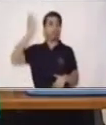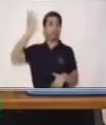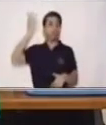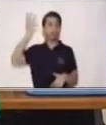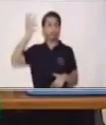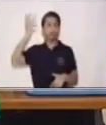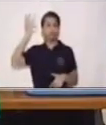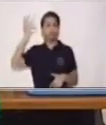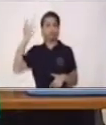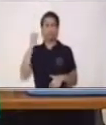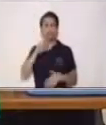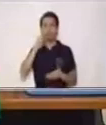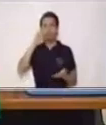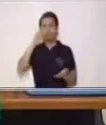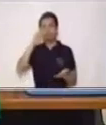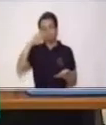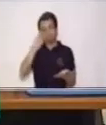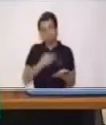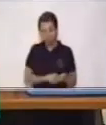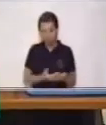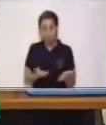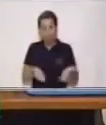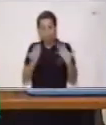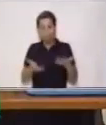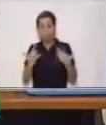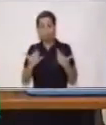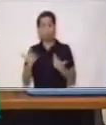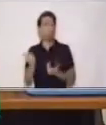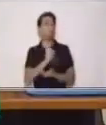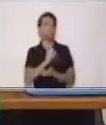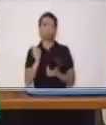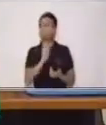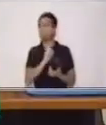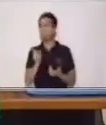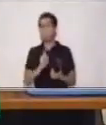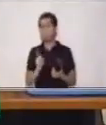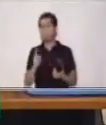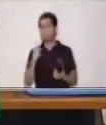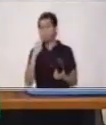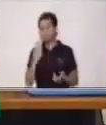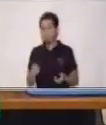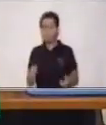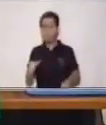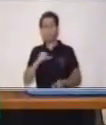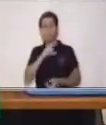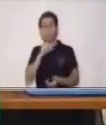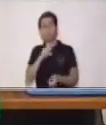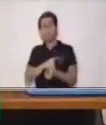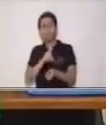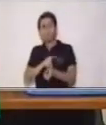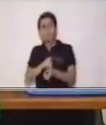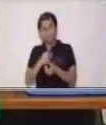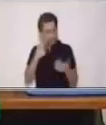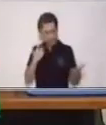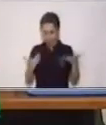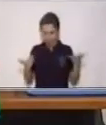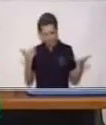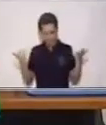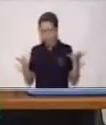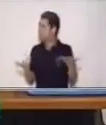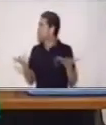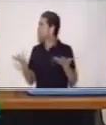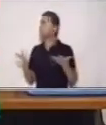en sí de su desmayo no volvía, y el viejo cirujano no sabía a quién